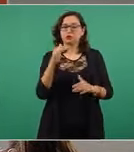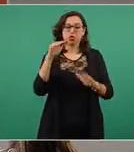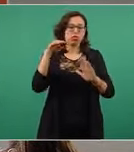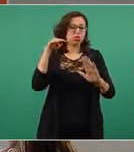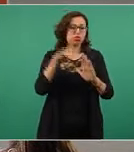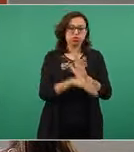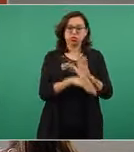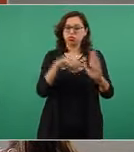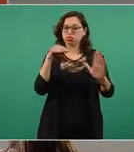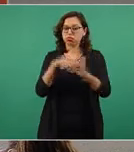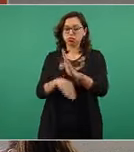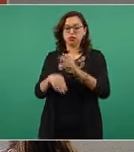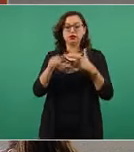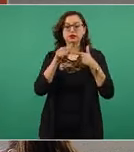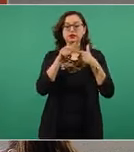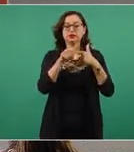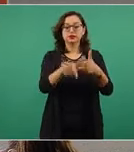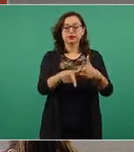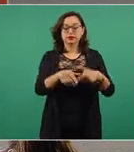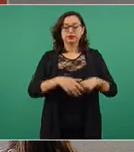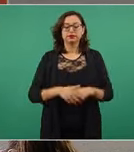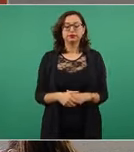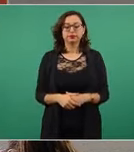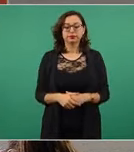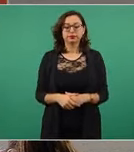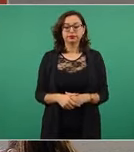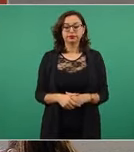A ver si no está la gráfica